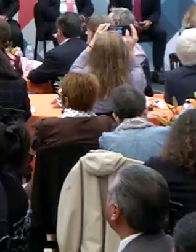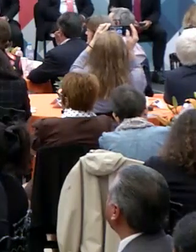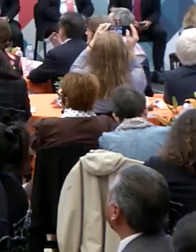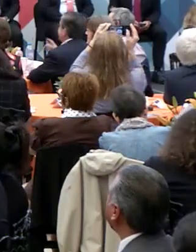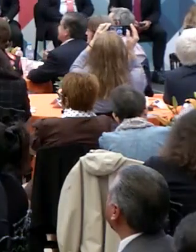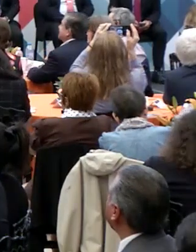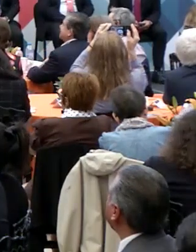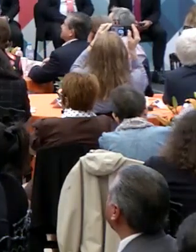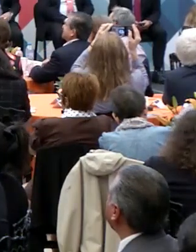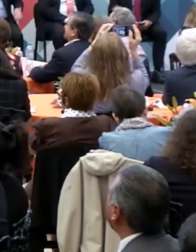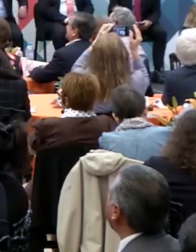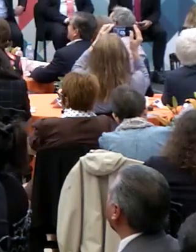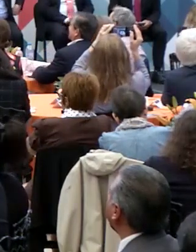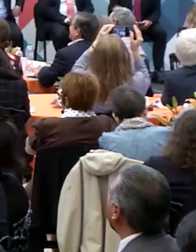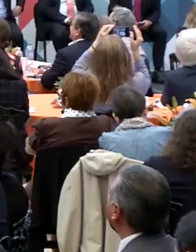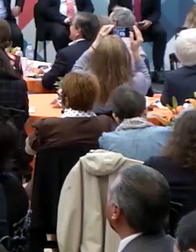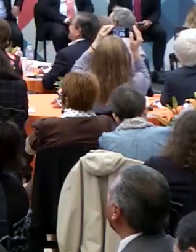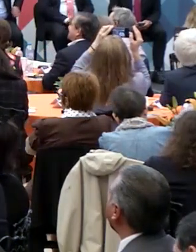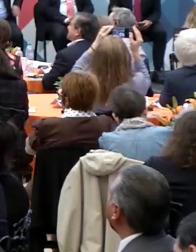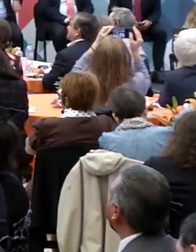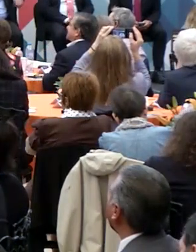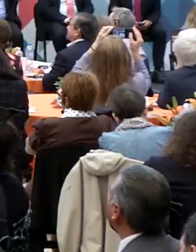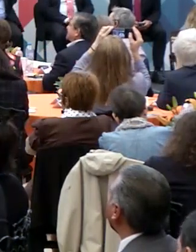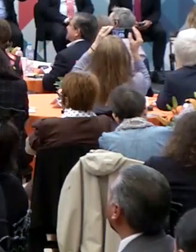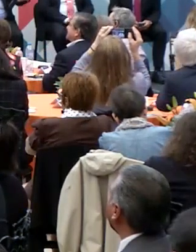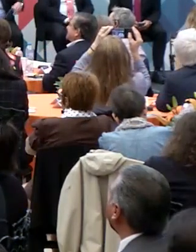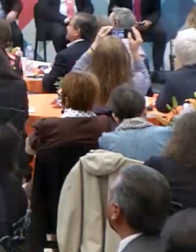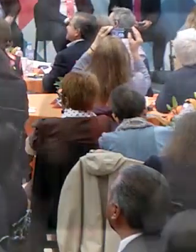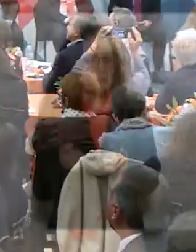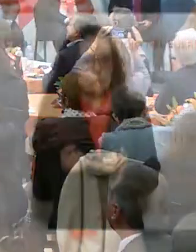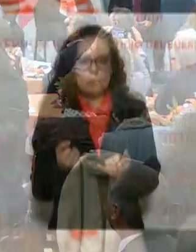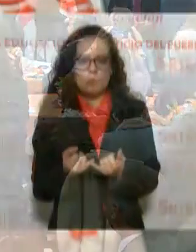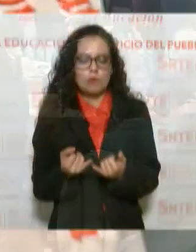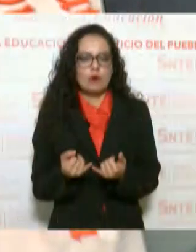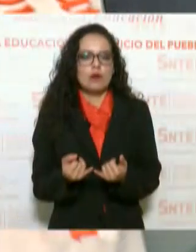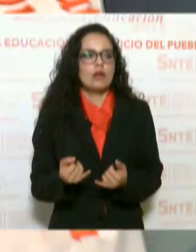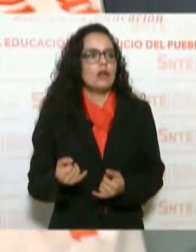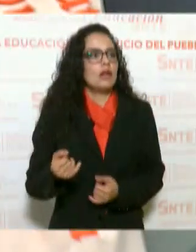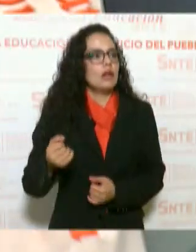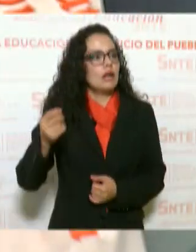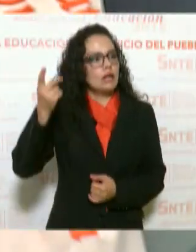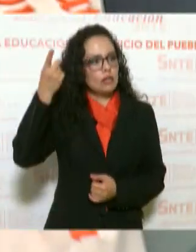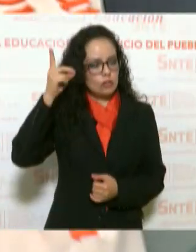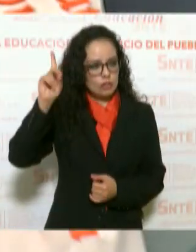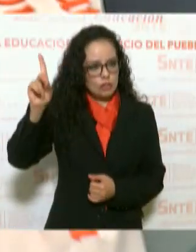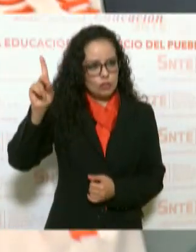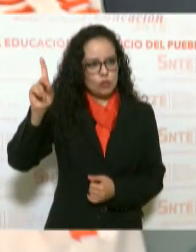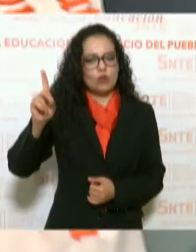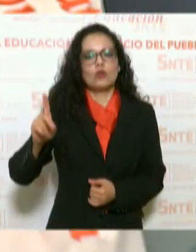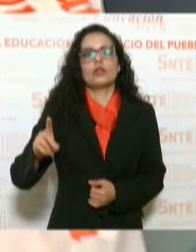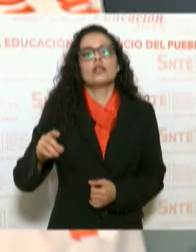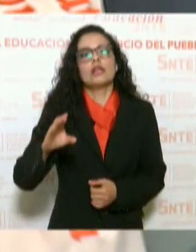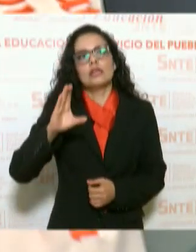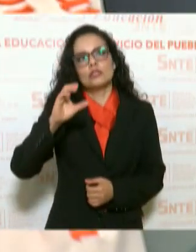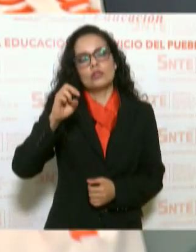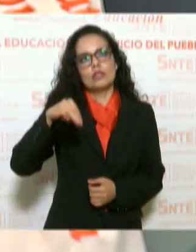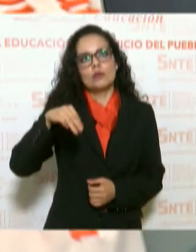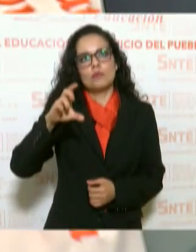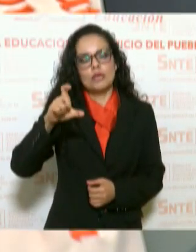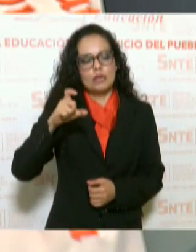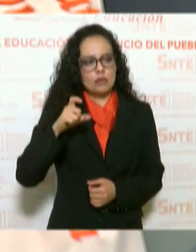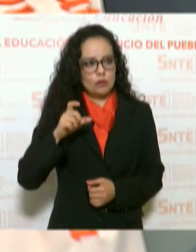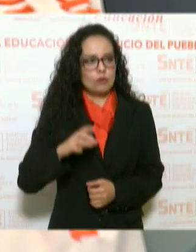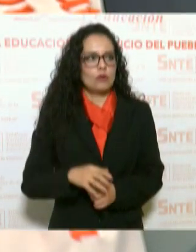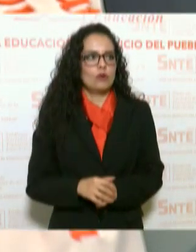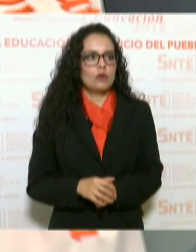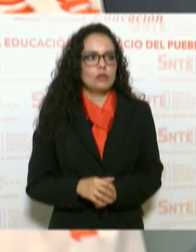Luis Humberto Fernández Fuentes, titular de la Autoridad Educativa Federal en la Ciudad de México, a la maestra María Luisa